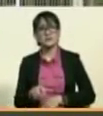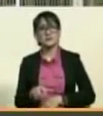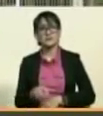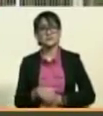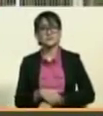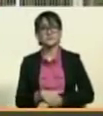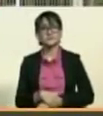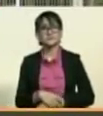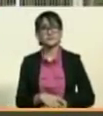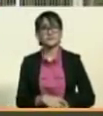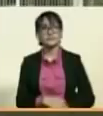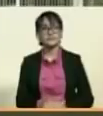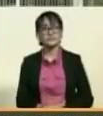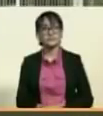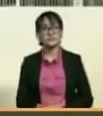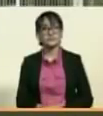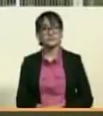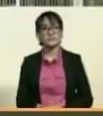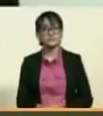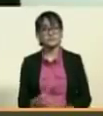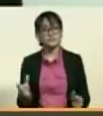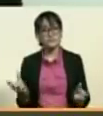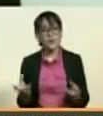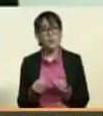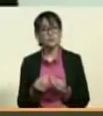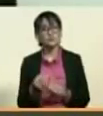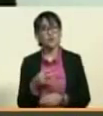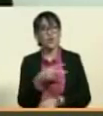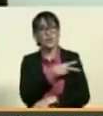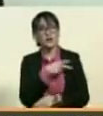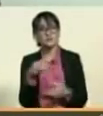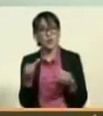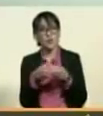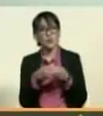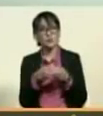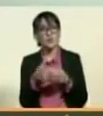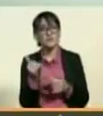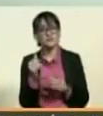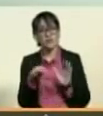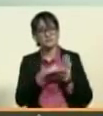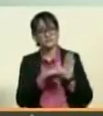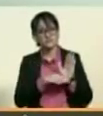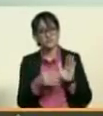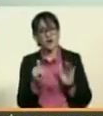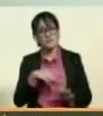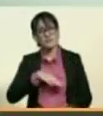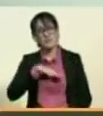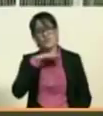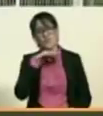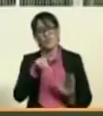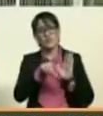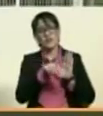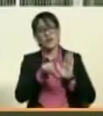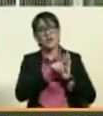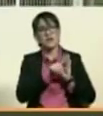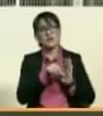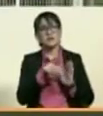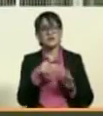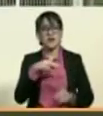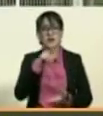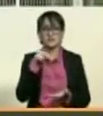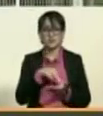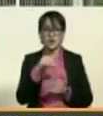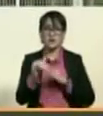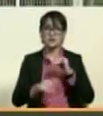también vienen con sus delegaciones. Así que Venezuela tiene plenas garantías nacionales e internacionales, que me da